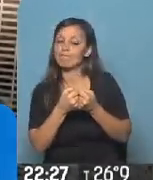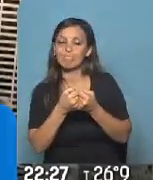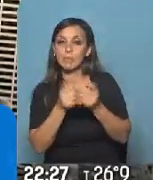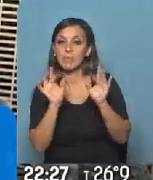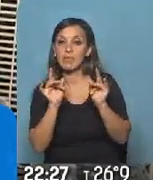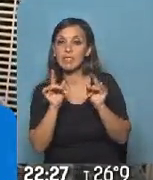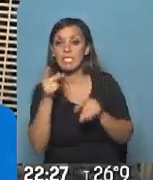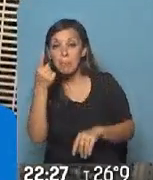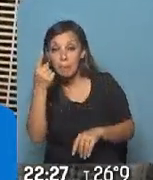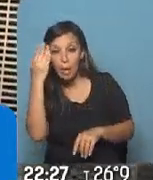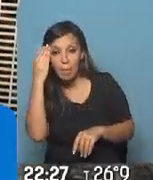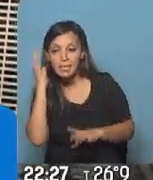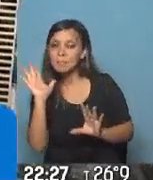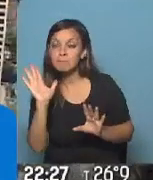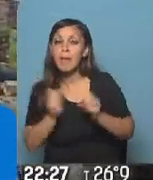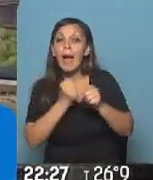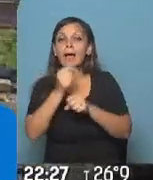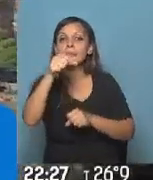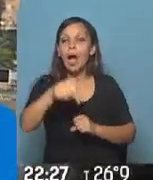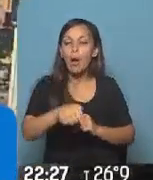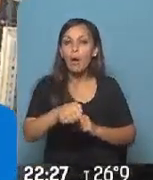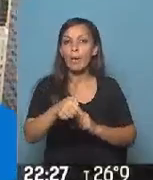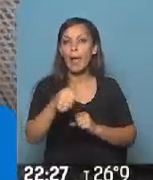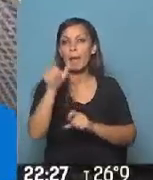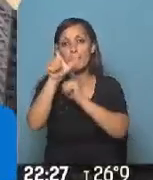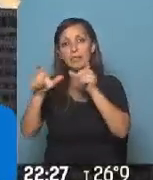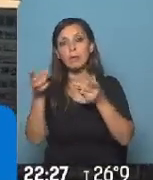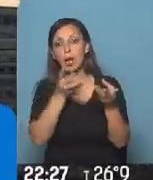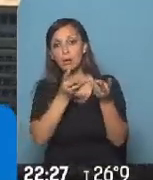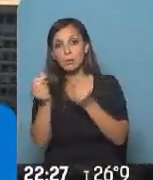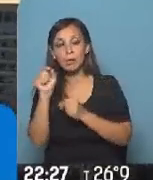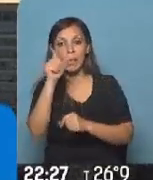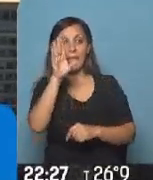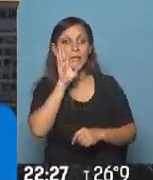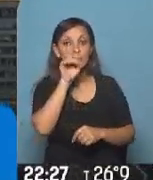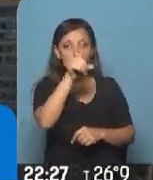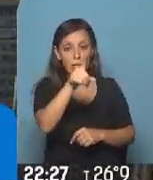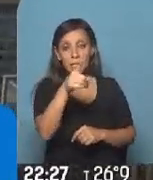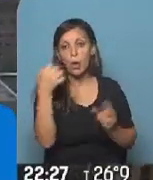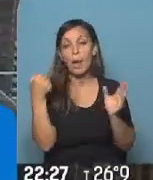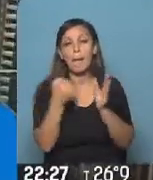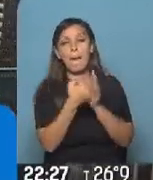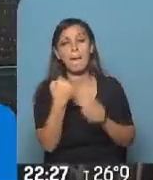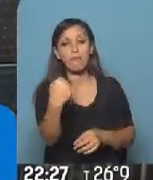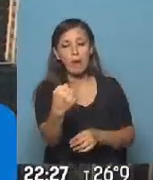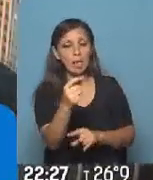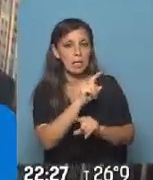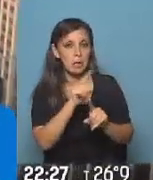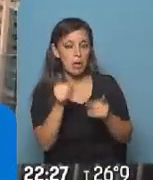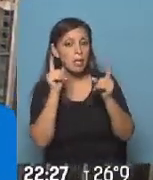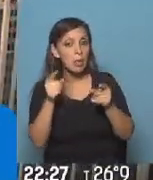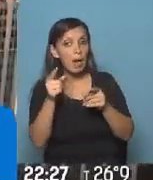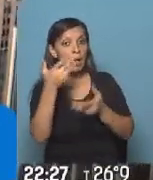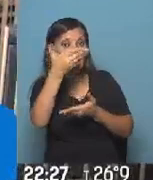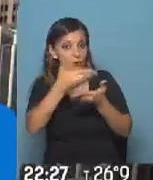ahora, los consumidores estadounidenses no sintieron muy fuertemente el impacto, a pesar de que el último informe de la Reserva